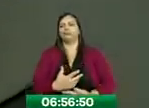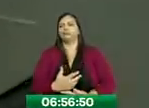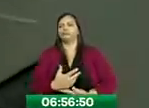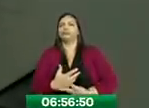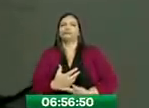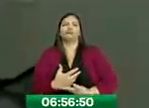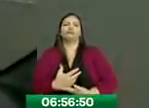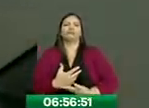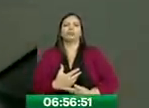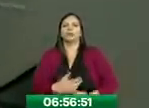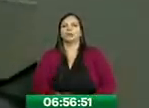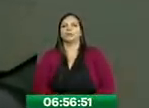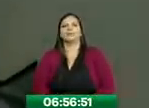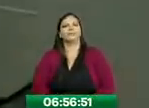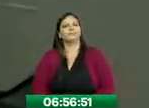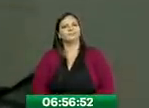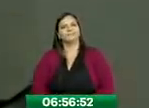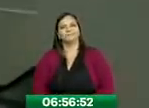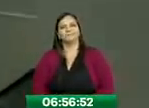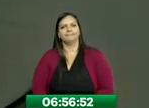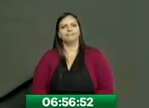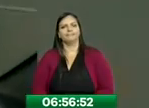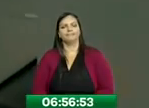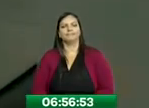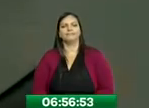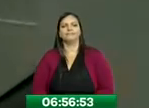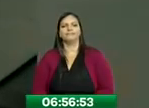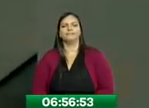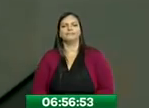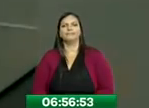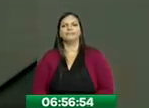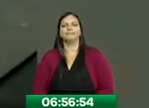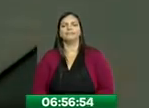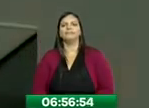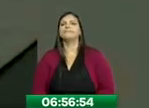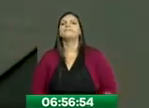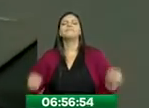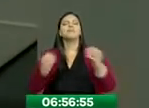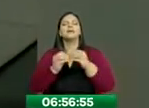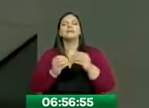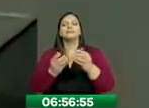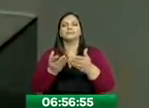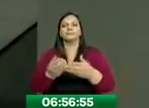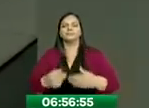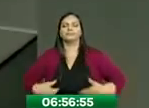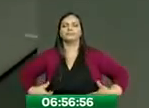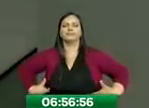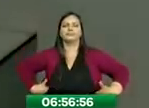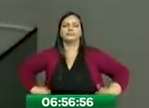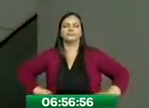para que no se caiga, no se mueva. Ahí está entonces. ¿Qué más? A ver, mi querido productor,